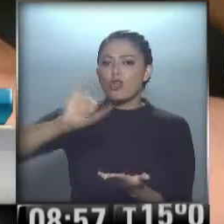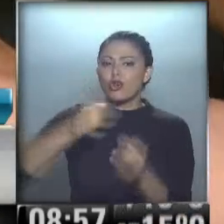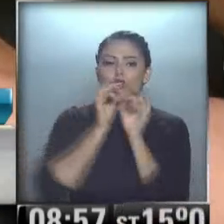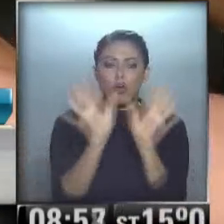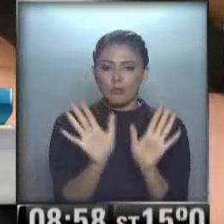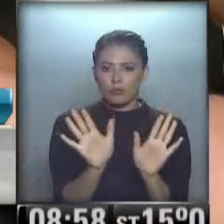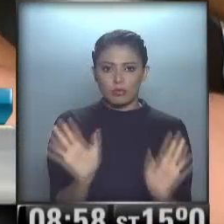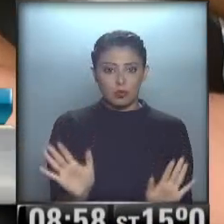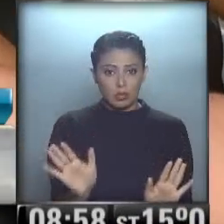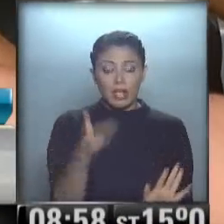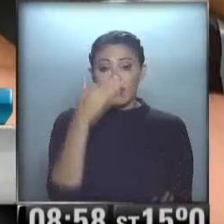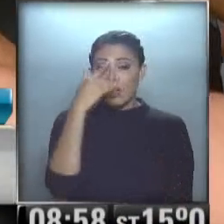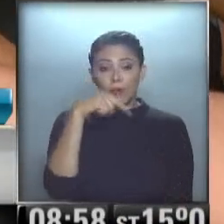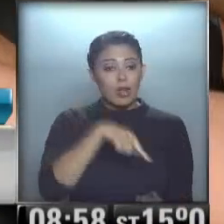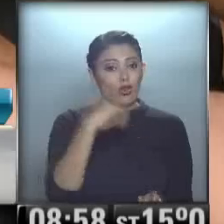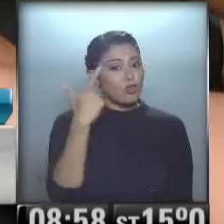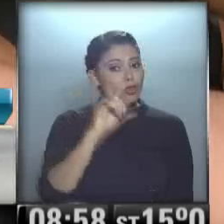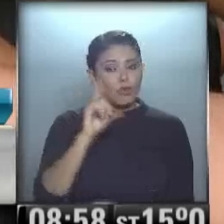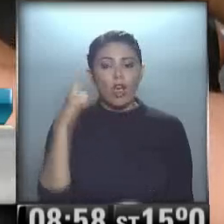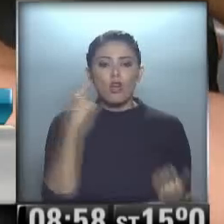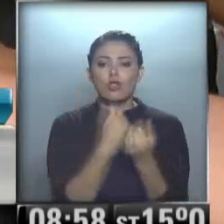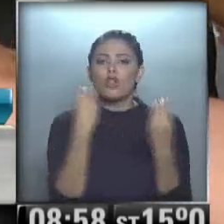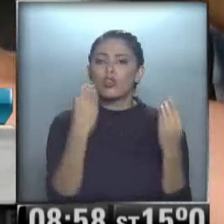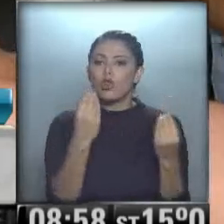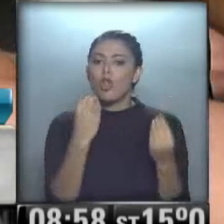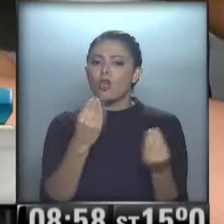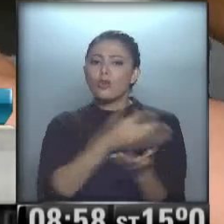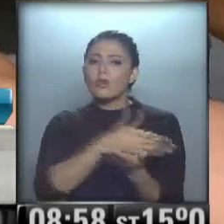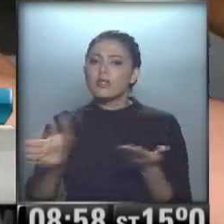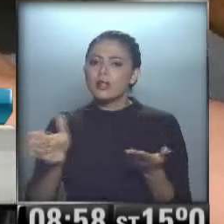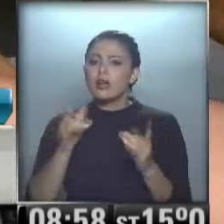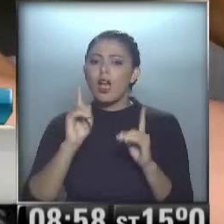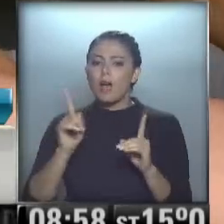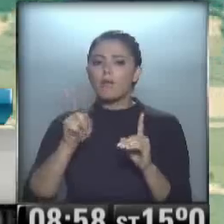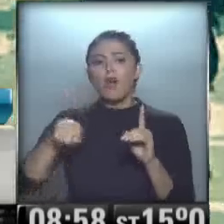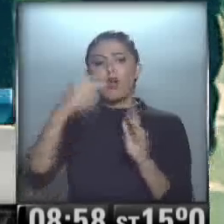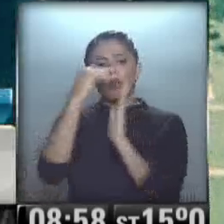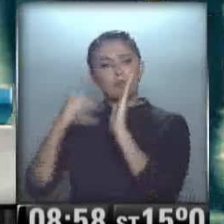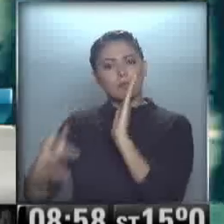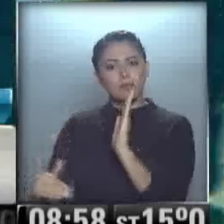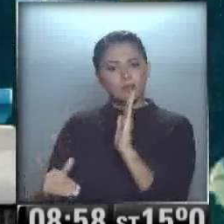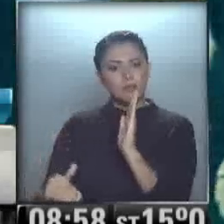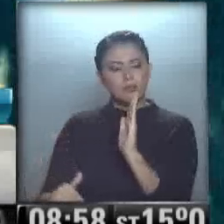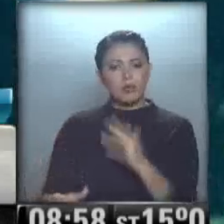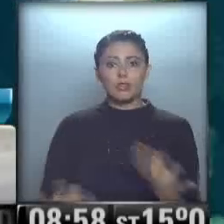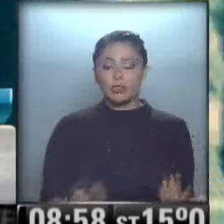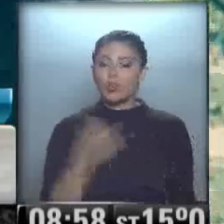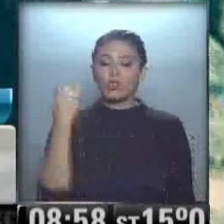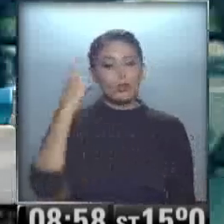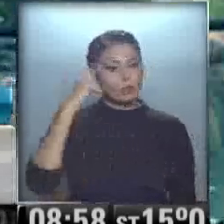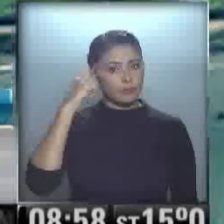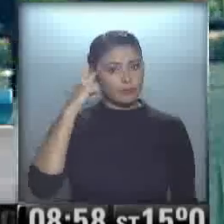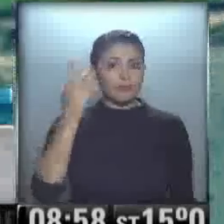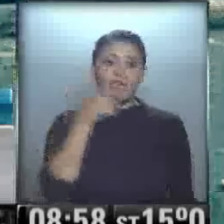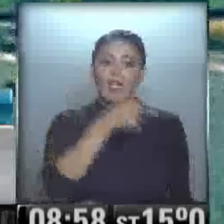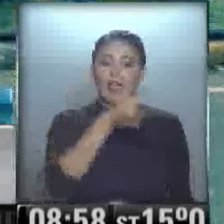luego no controló la ejecución de la orden por parte de sus subordinados En consecuencia nosotros entendemos